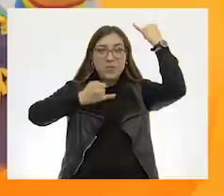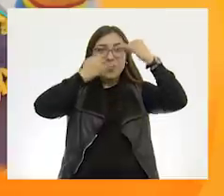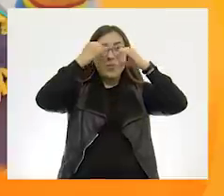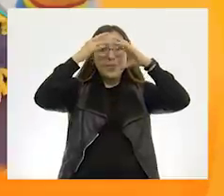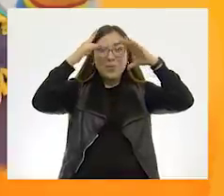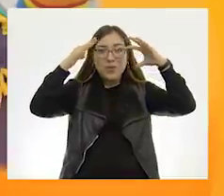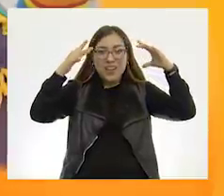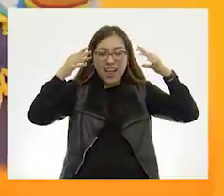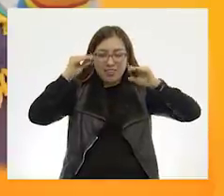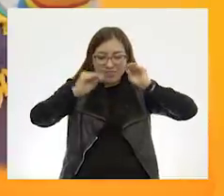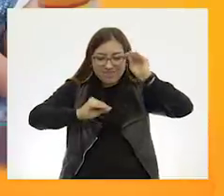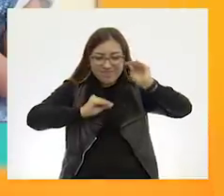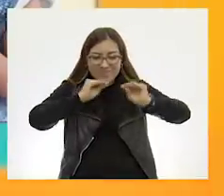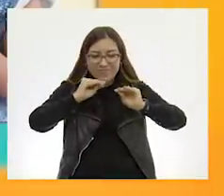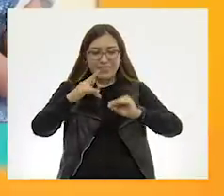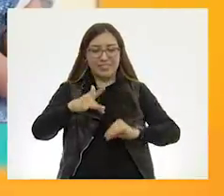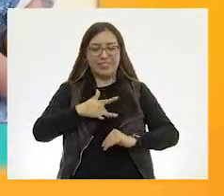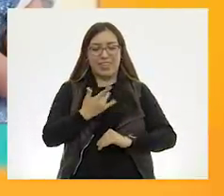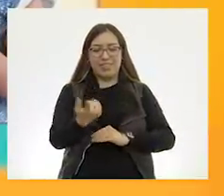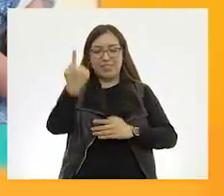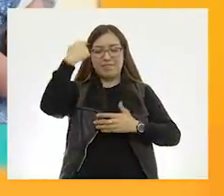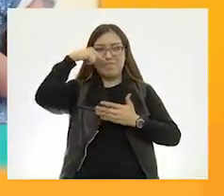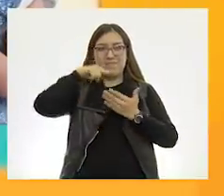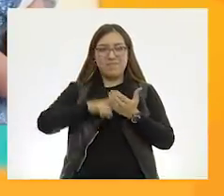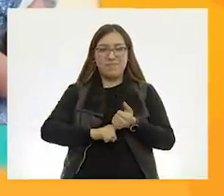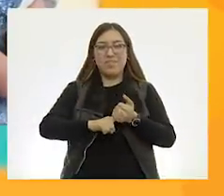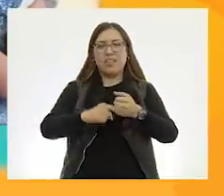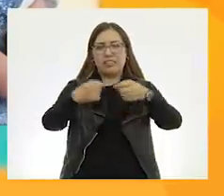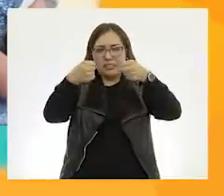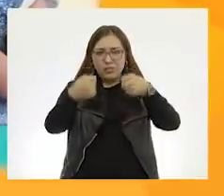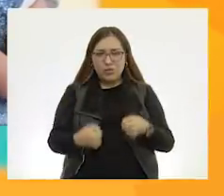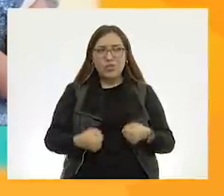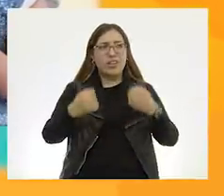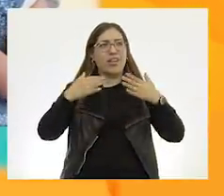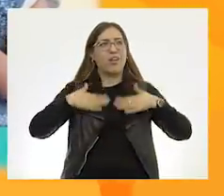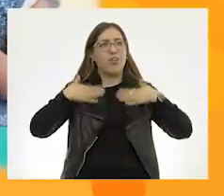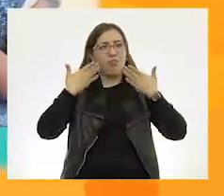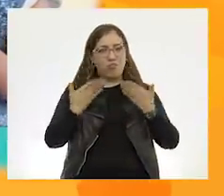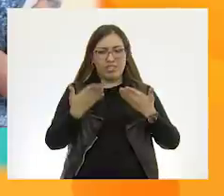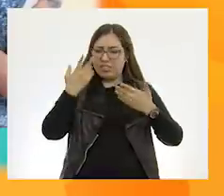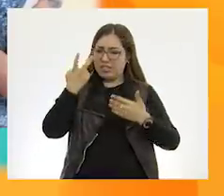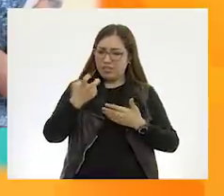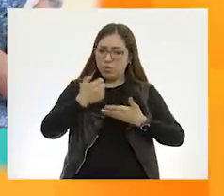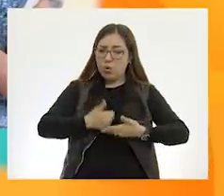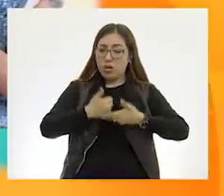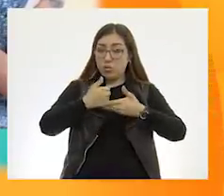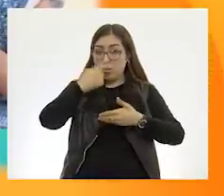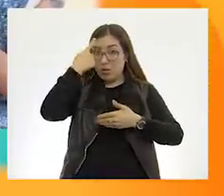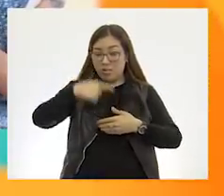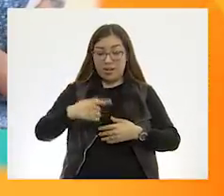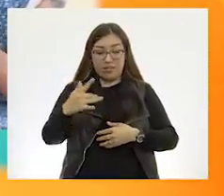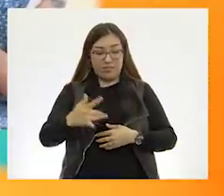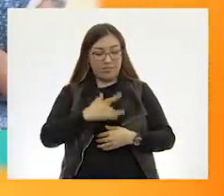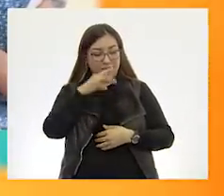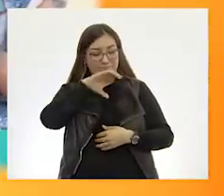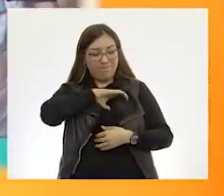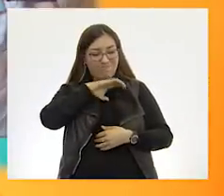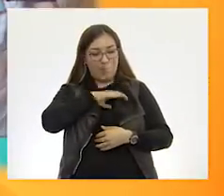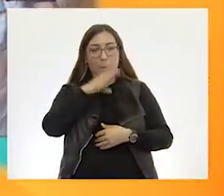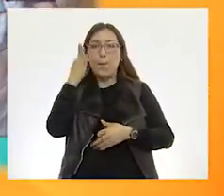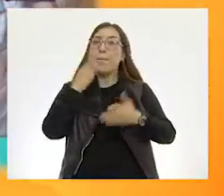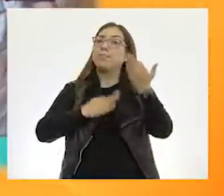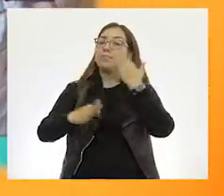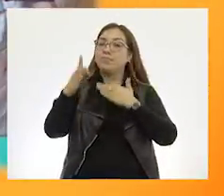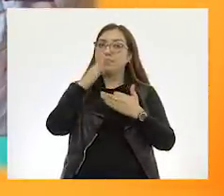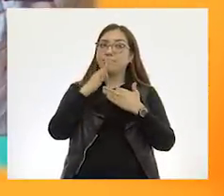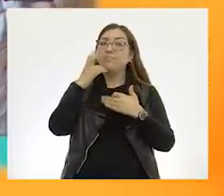genera seguridad y confianza. Estas actividades favorecen su desarrollo integral y aumentan su autoestima. Al darles